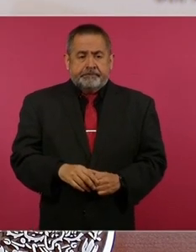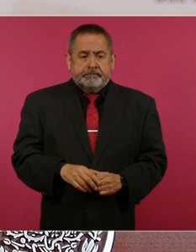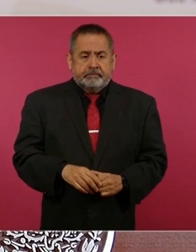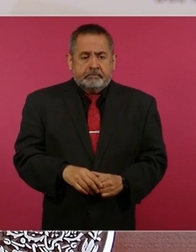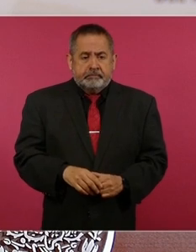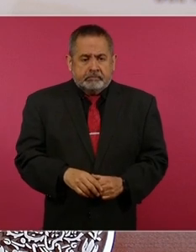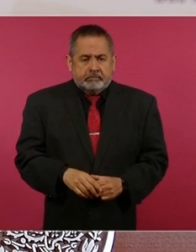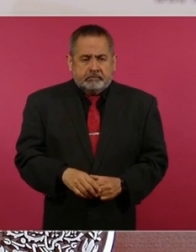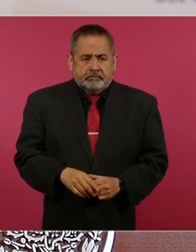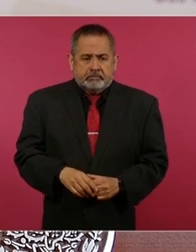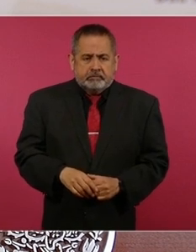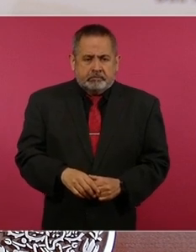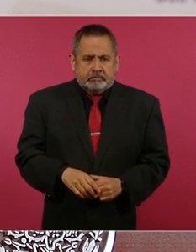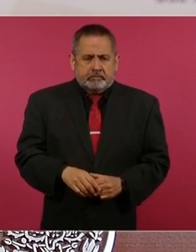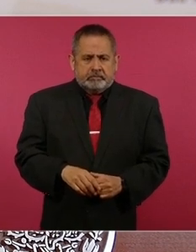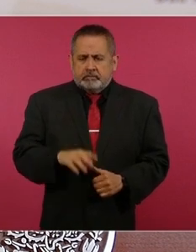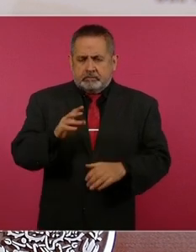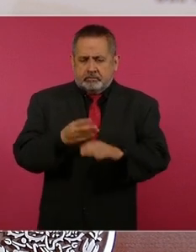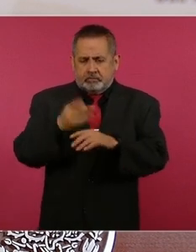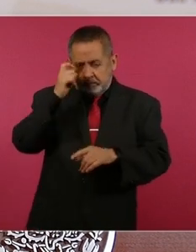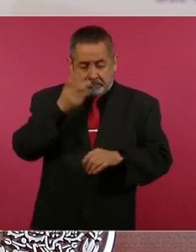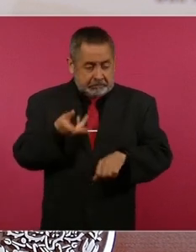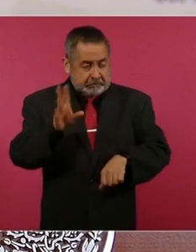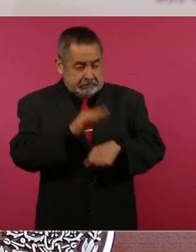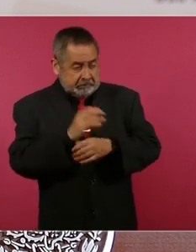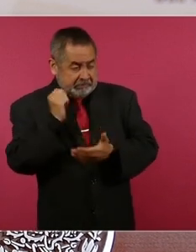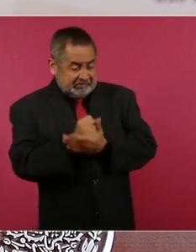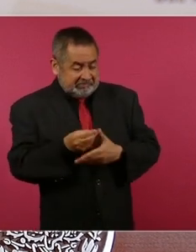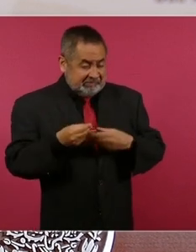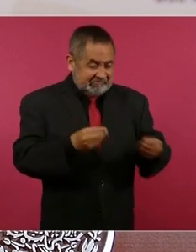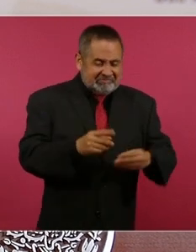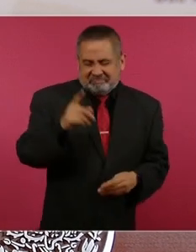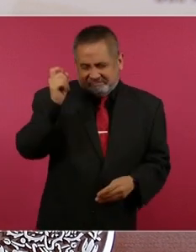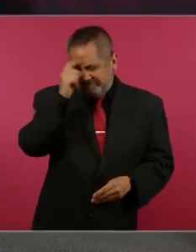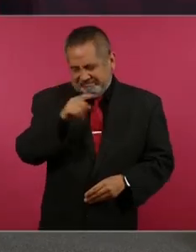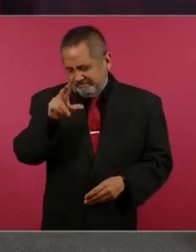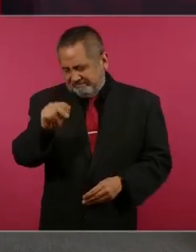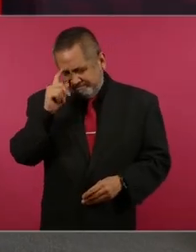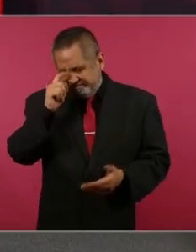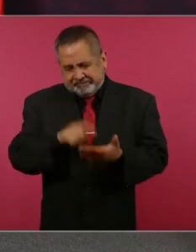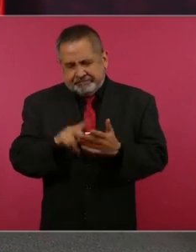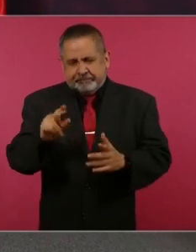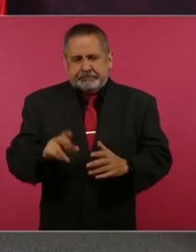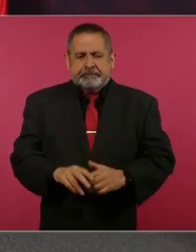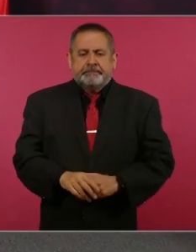Es muy difícil que se den permisos así.